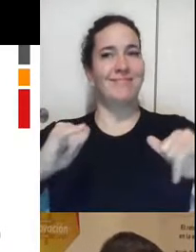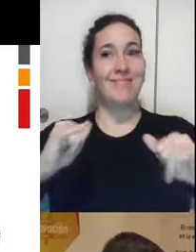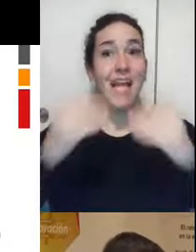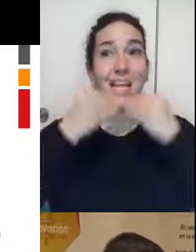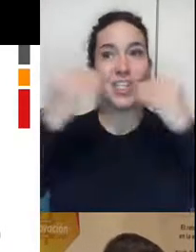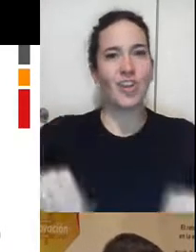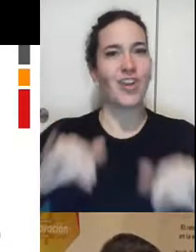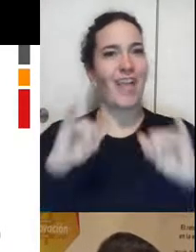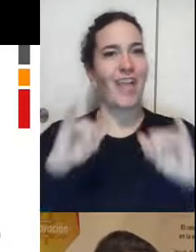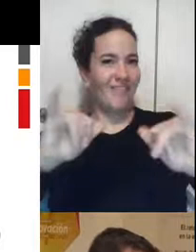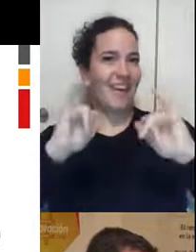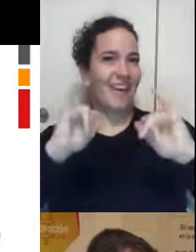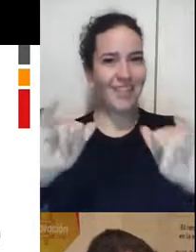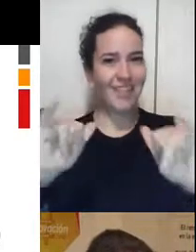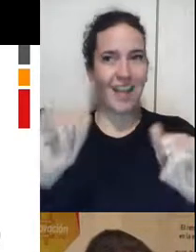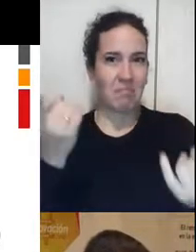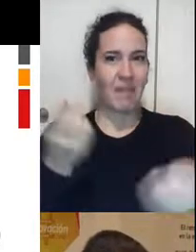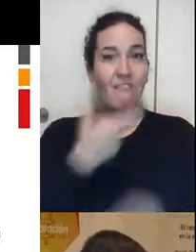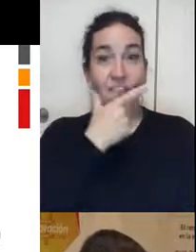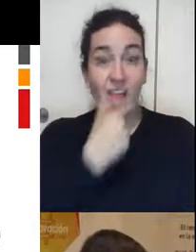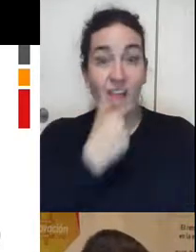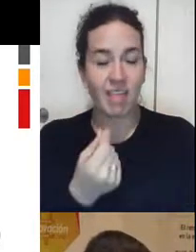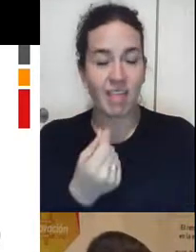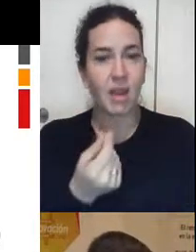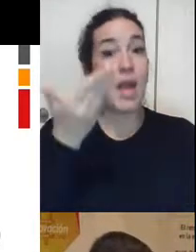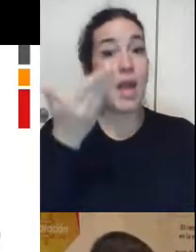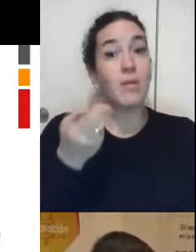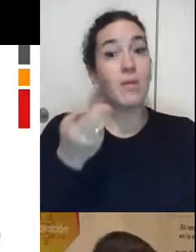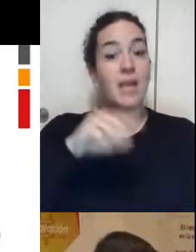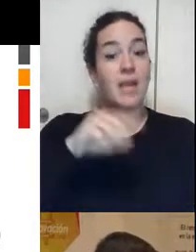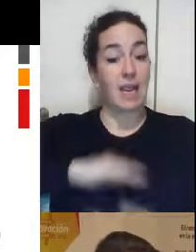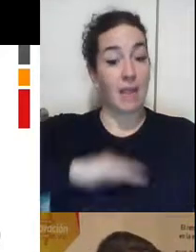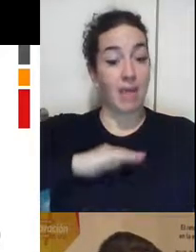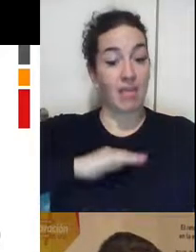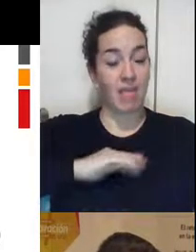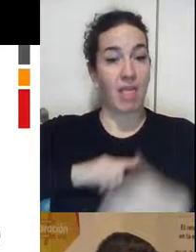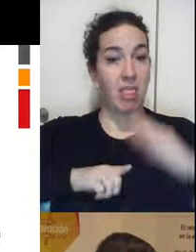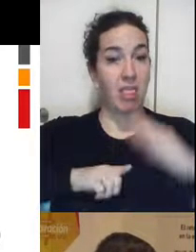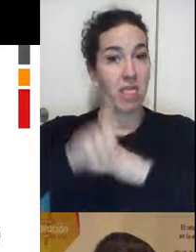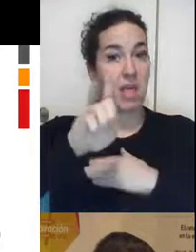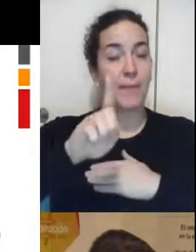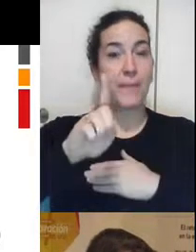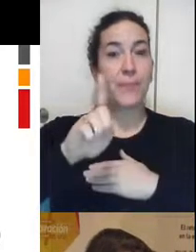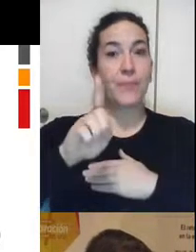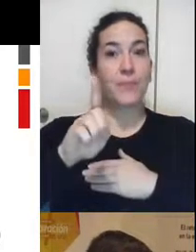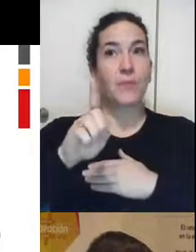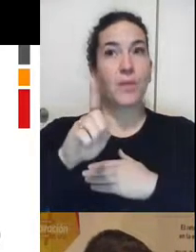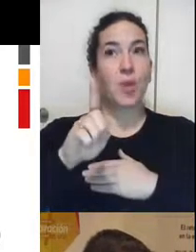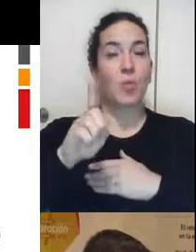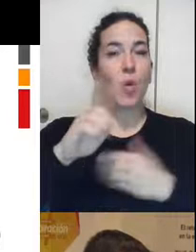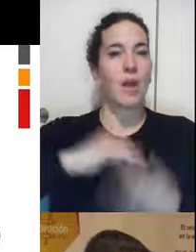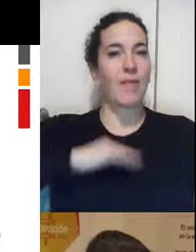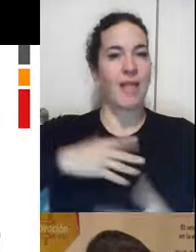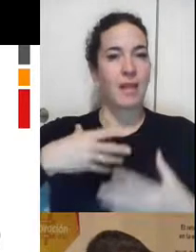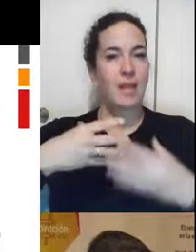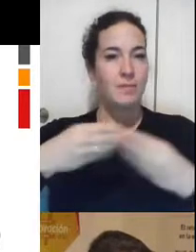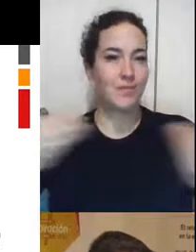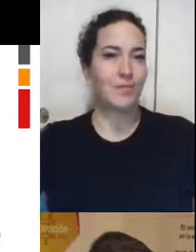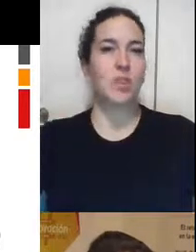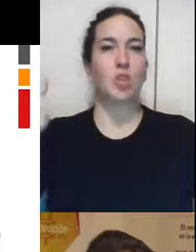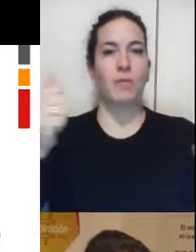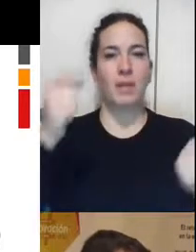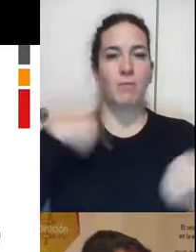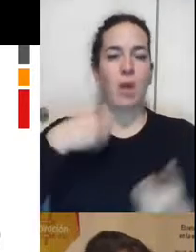divertida y asequible. Es importante la capacidad de desarrollar las soft skills como creatividad inventiva, la comunicación, el